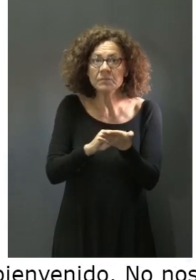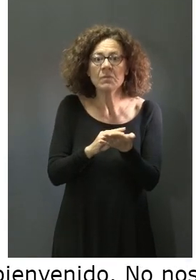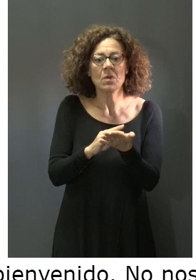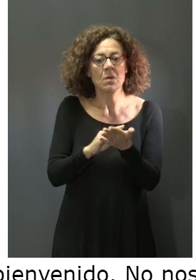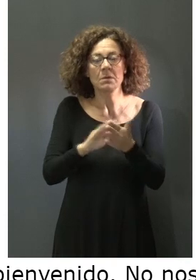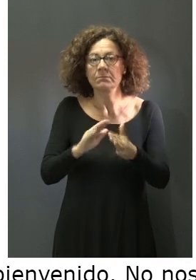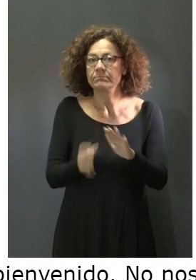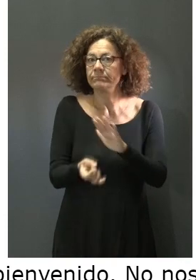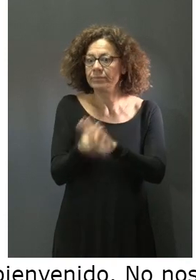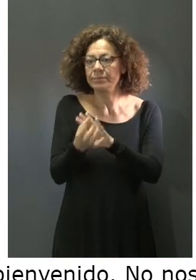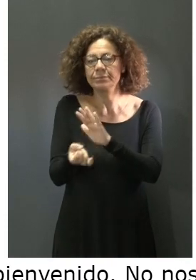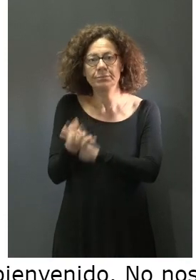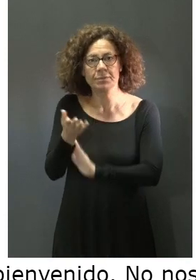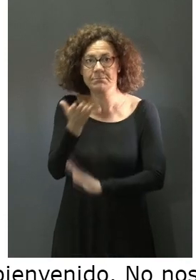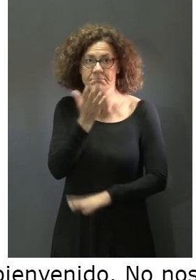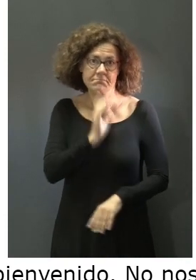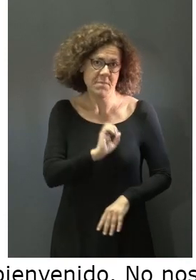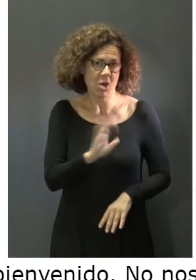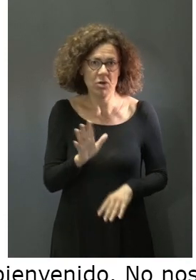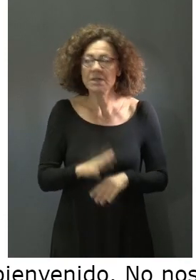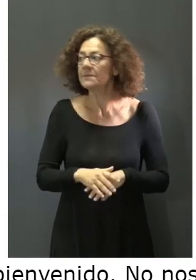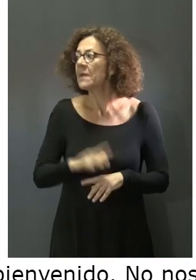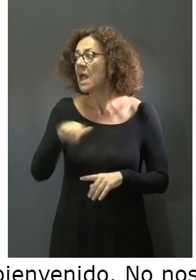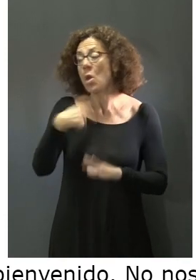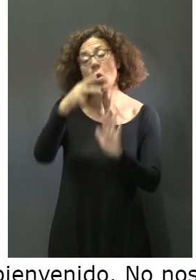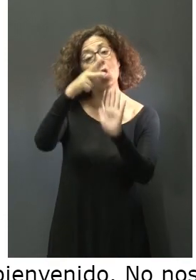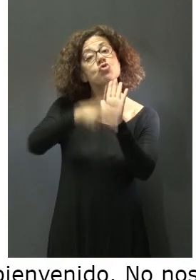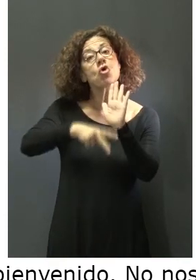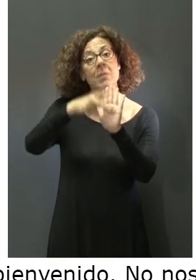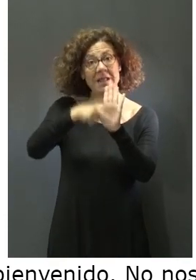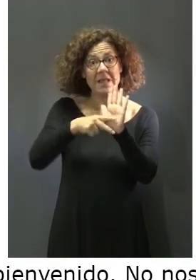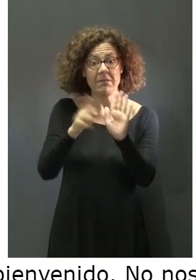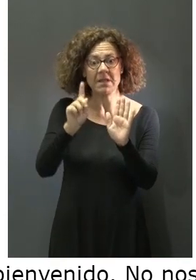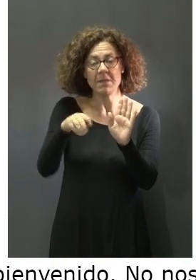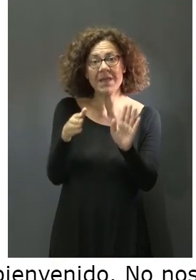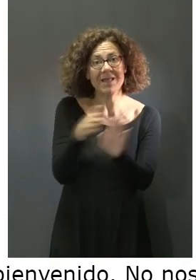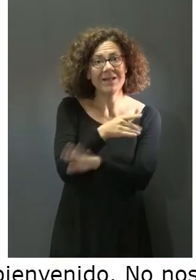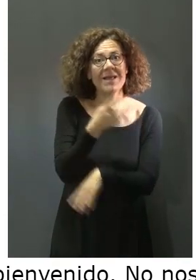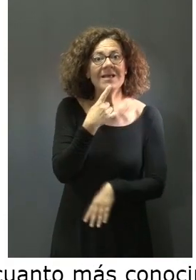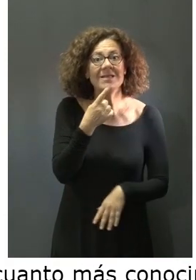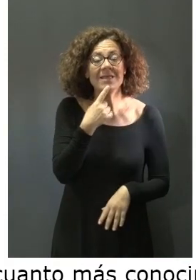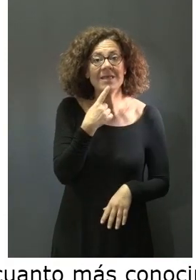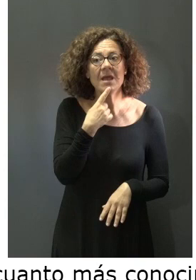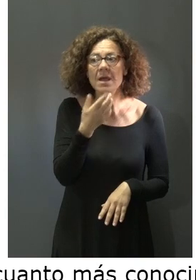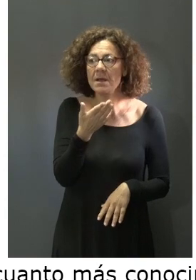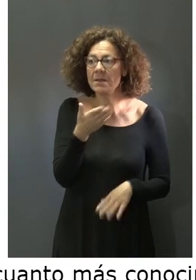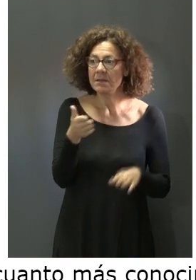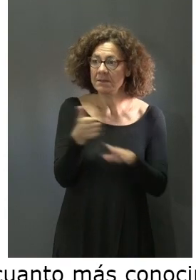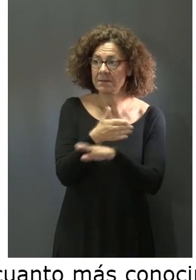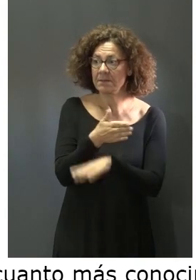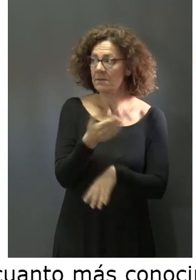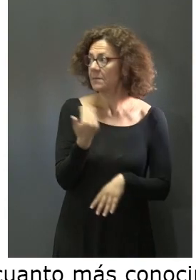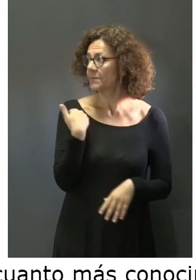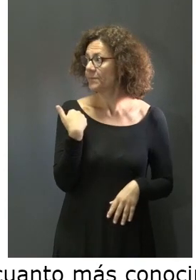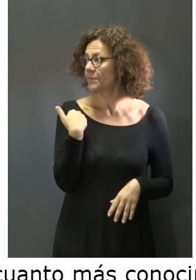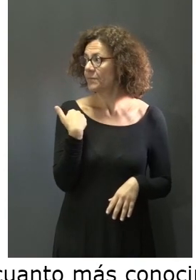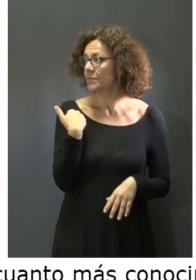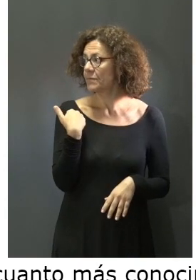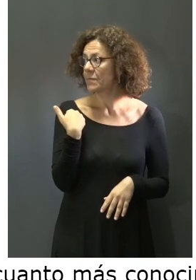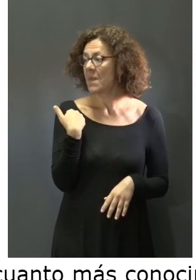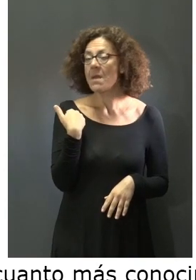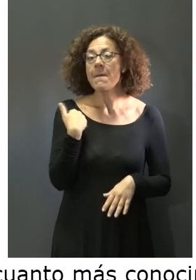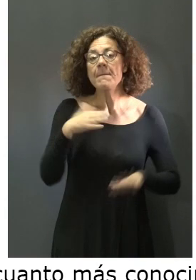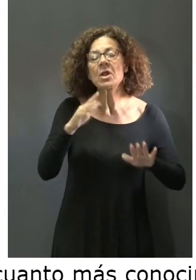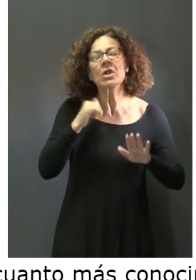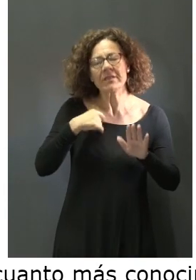venir o van a ser mucho mejores. Y luego la normativa que decía... que nos decía aquí... Sí, pero yo parto de que